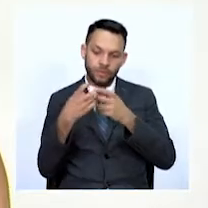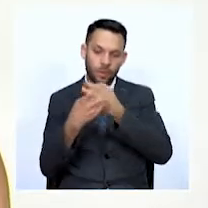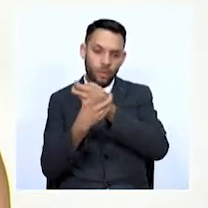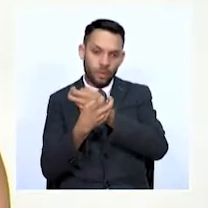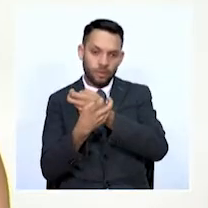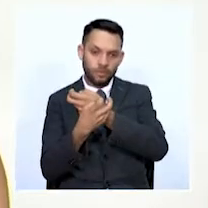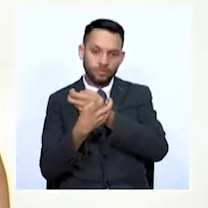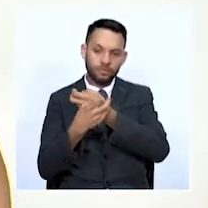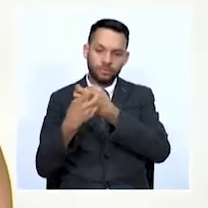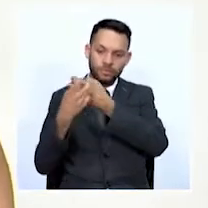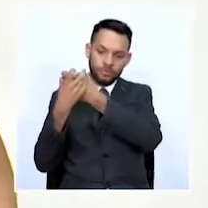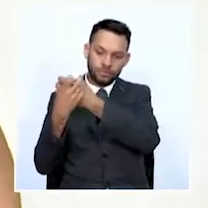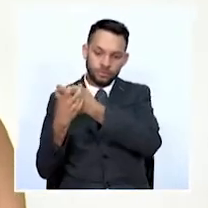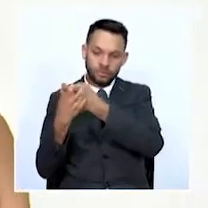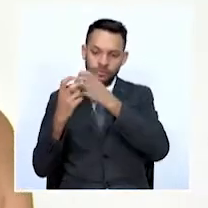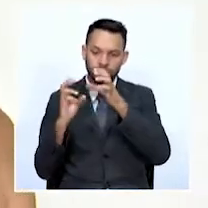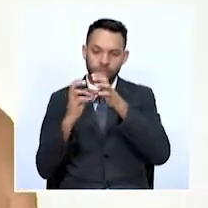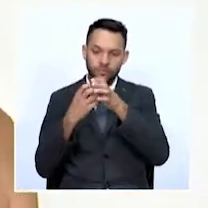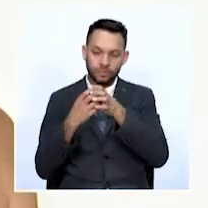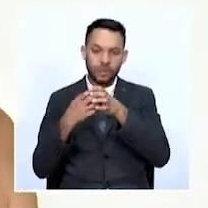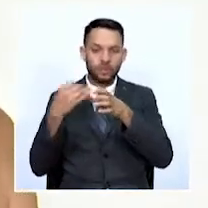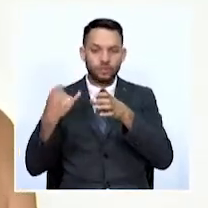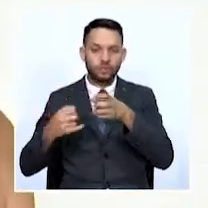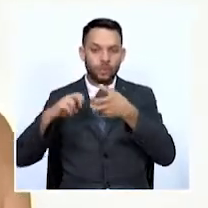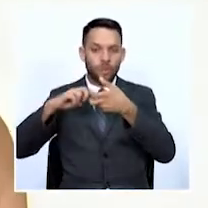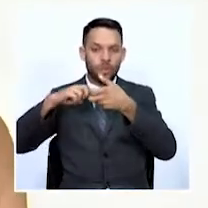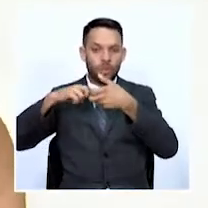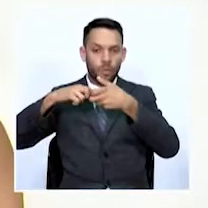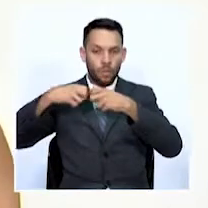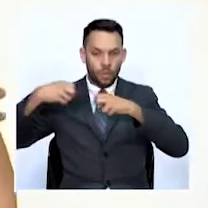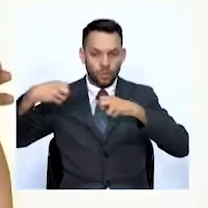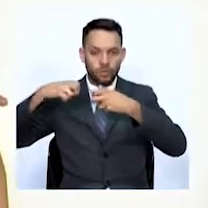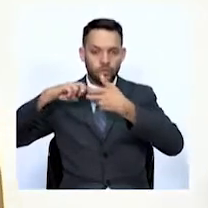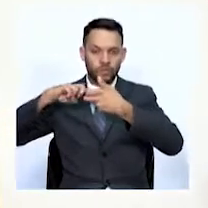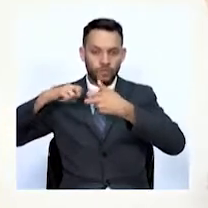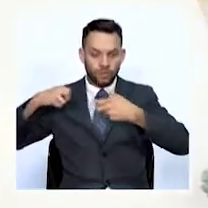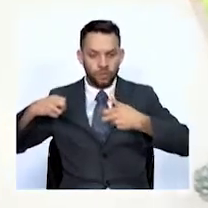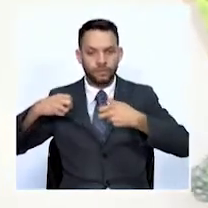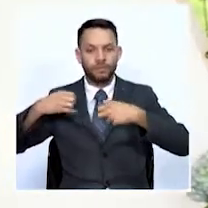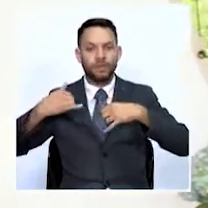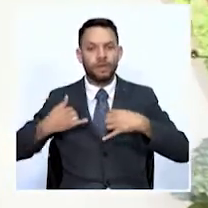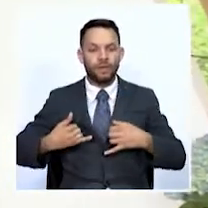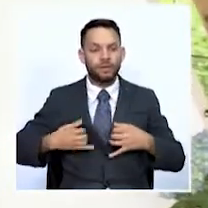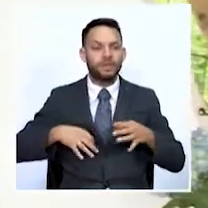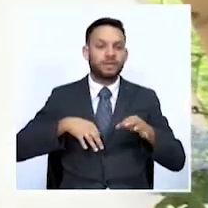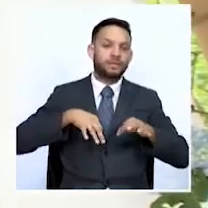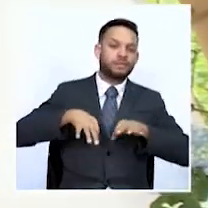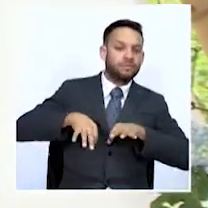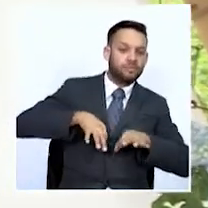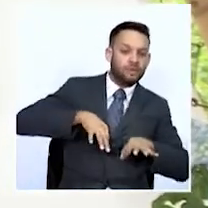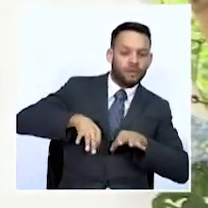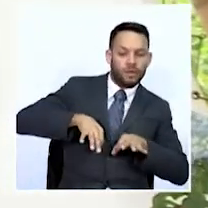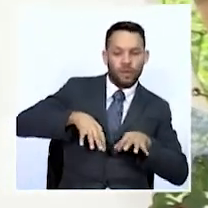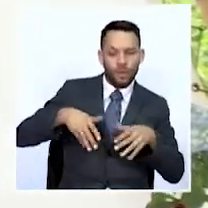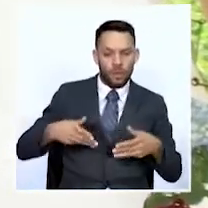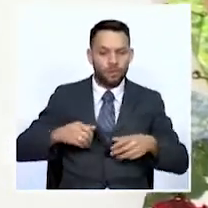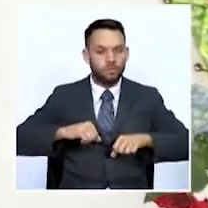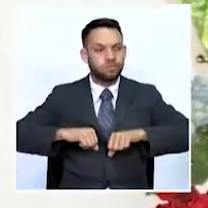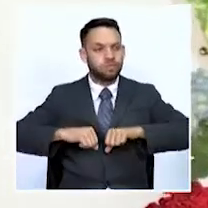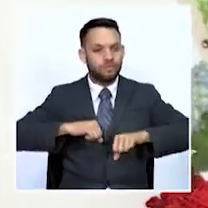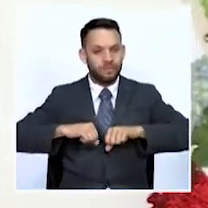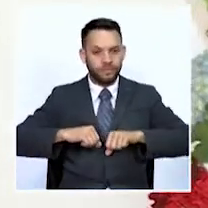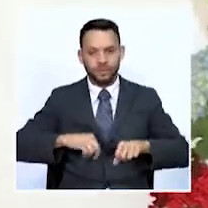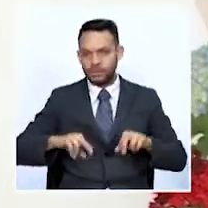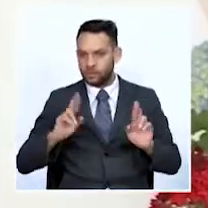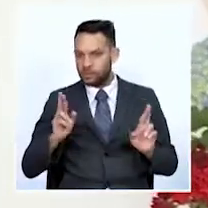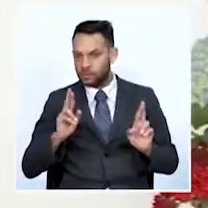saber evaluarlos y son con movimientos muy sencillos que les vamos a explicar en este momento y ojalá si tienen un dolor en el